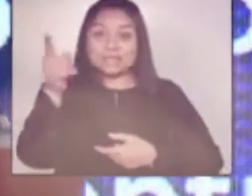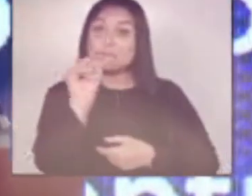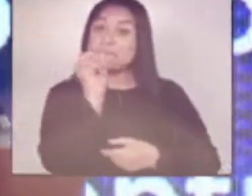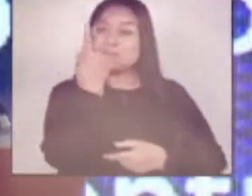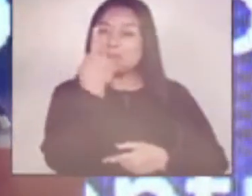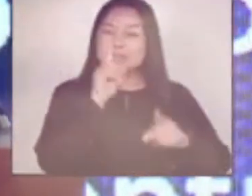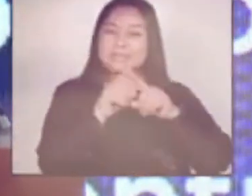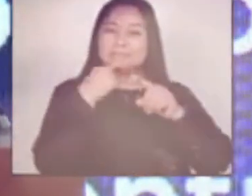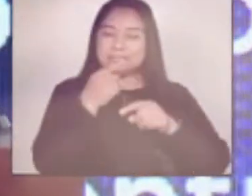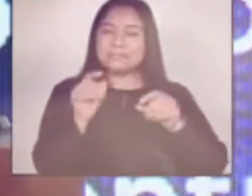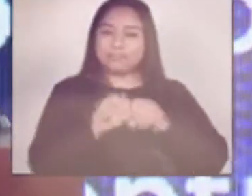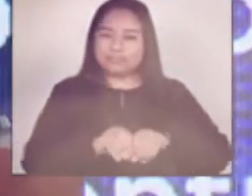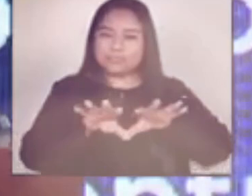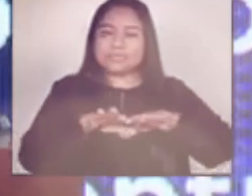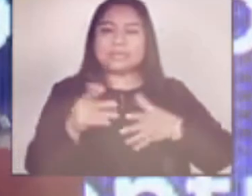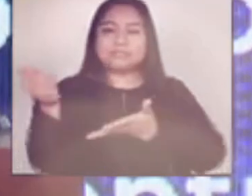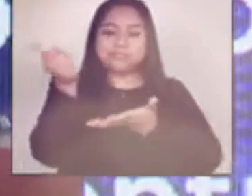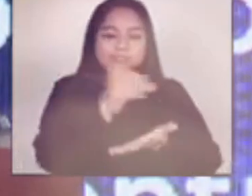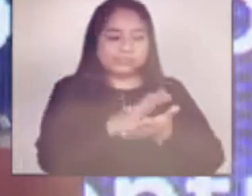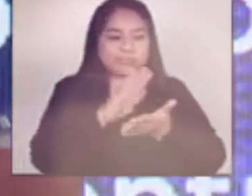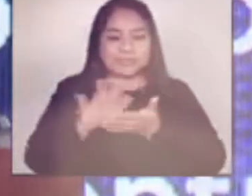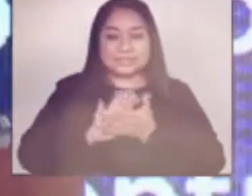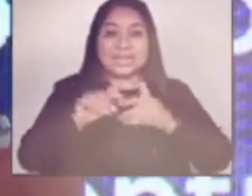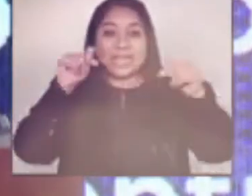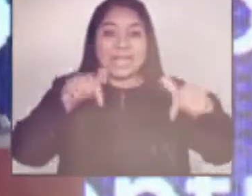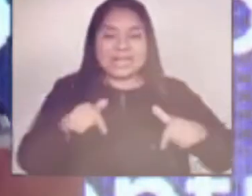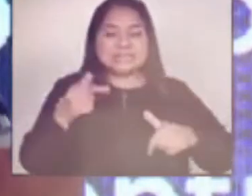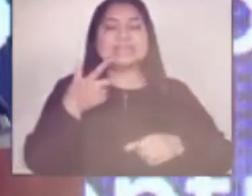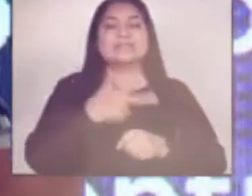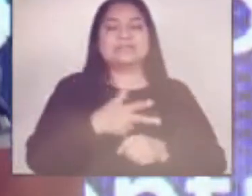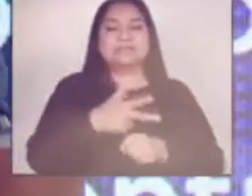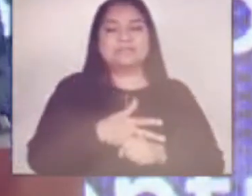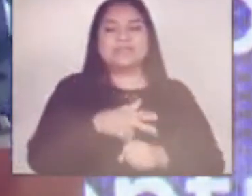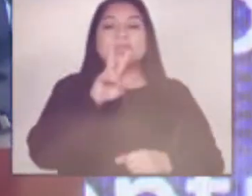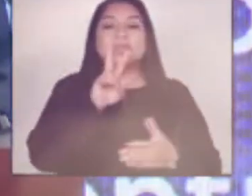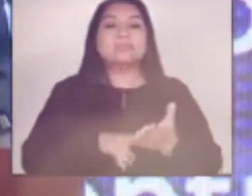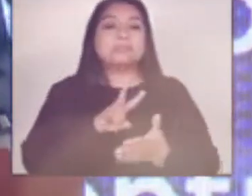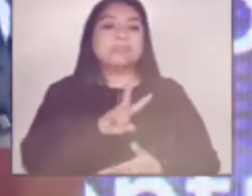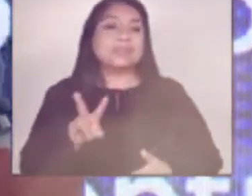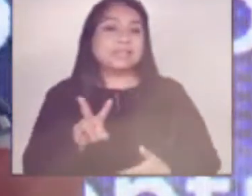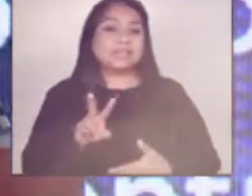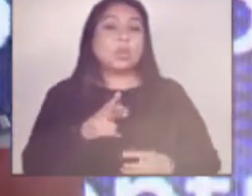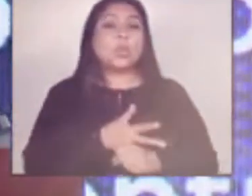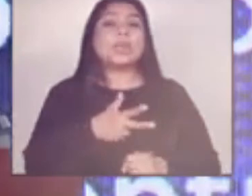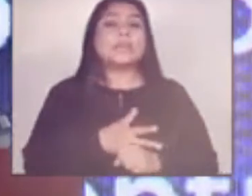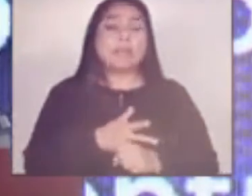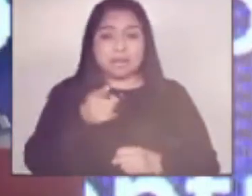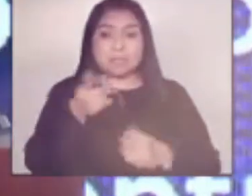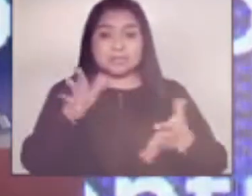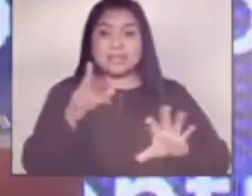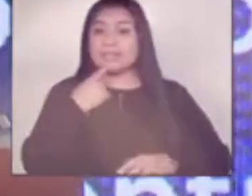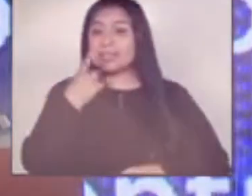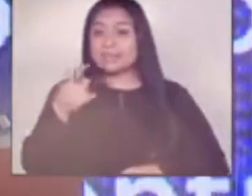principales generadores de inversión extranjera directa en nuestro país. En 2022, Guatemala, como ya lo dijo la